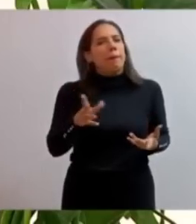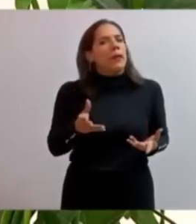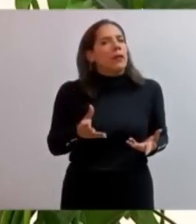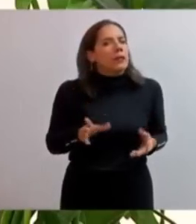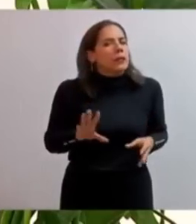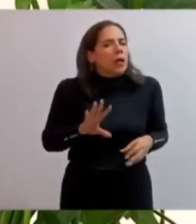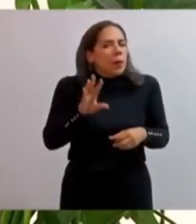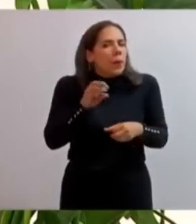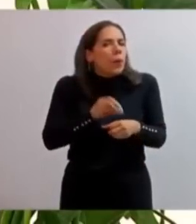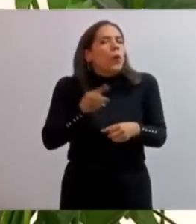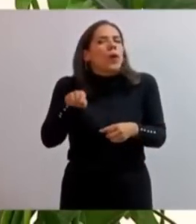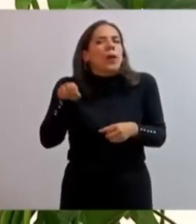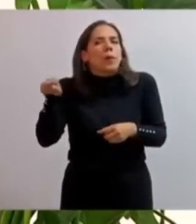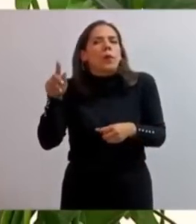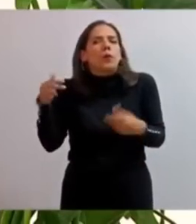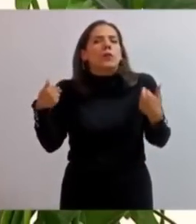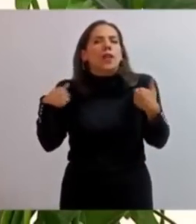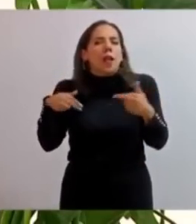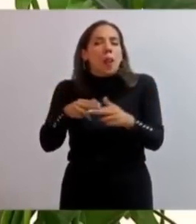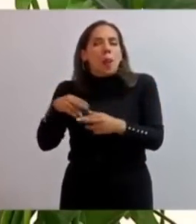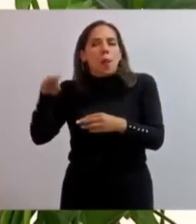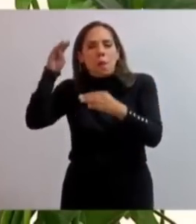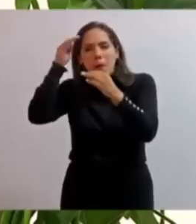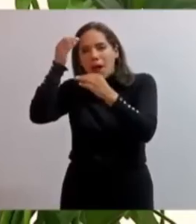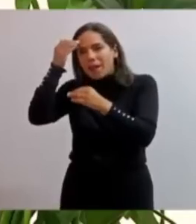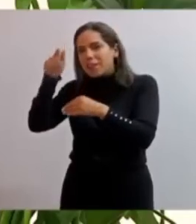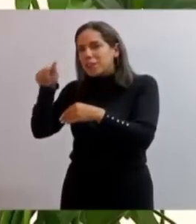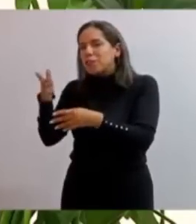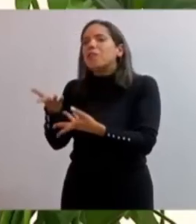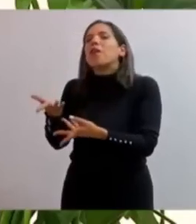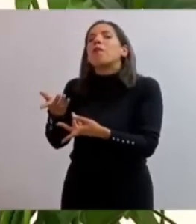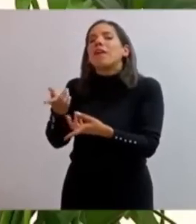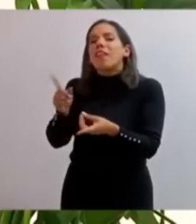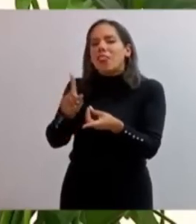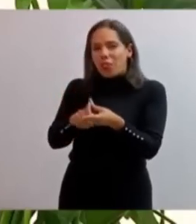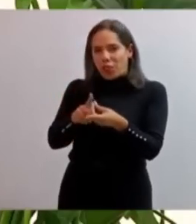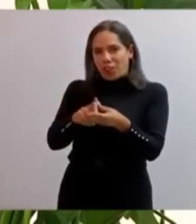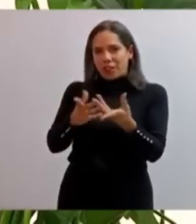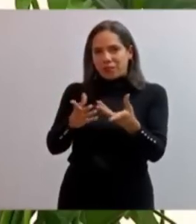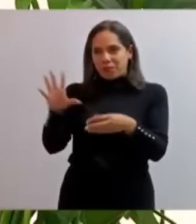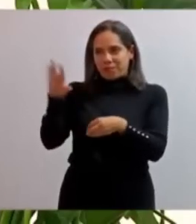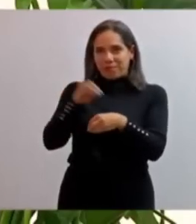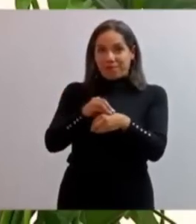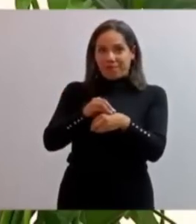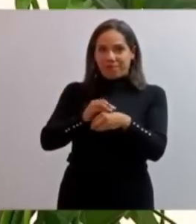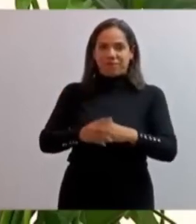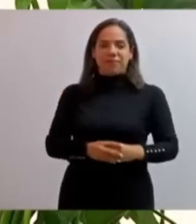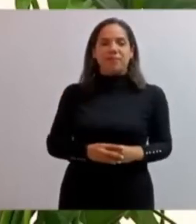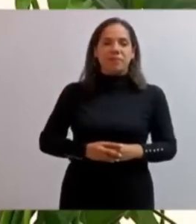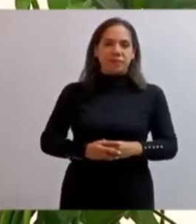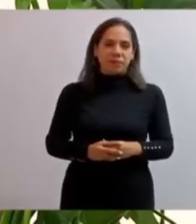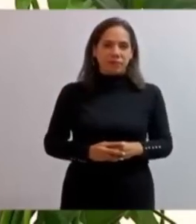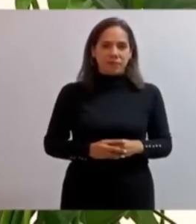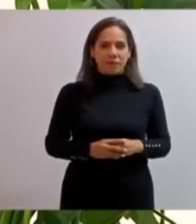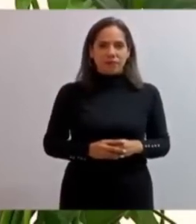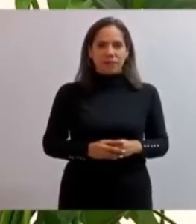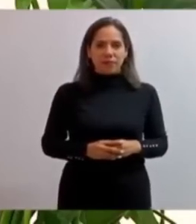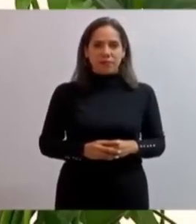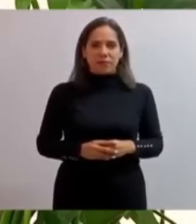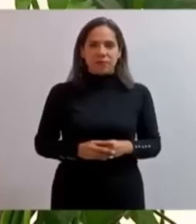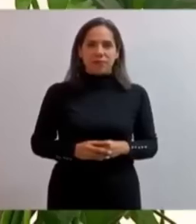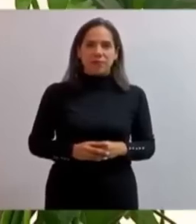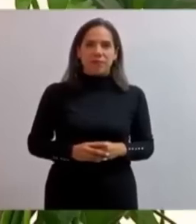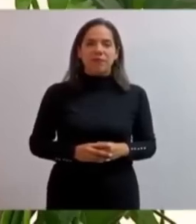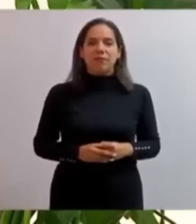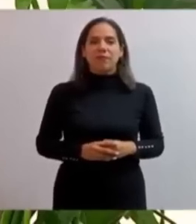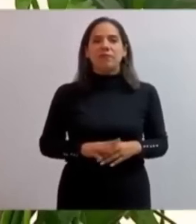lugar específico por la relevancia que tienen. Y respecto al programa analítico